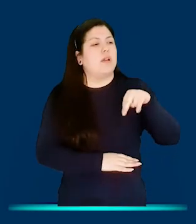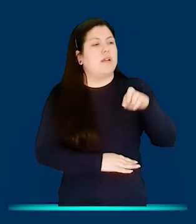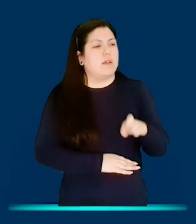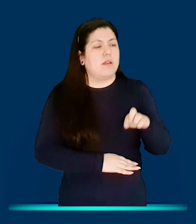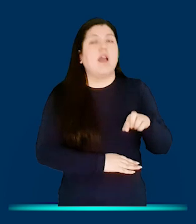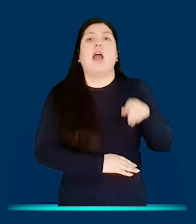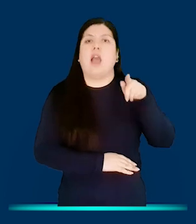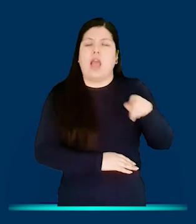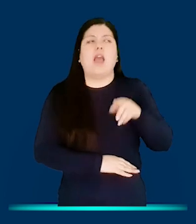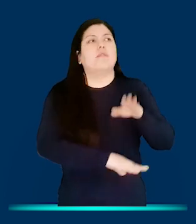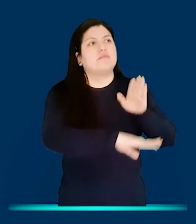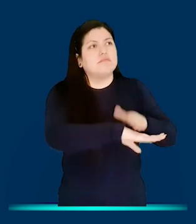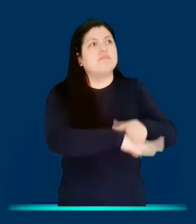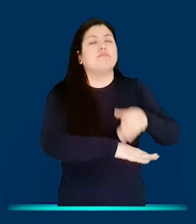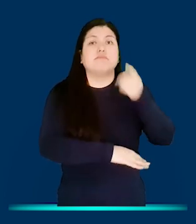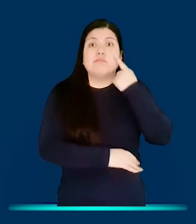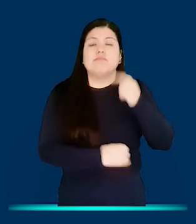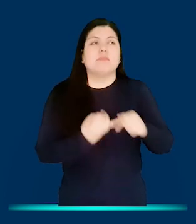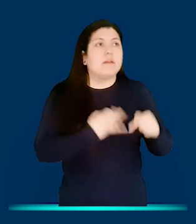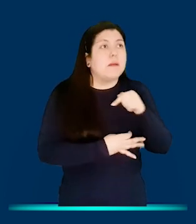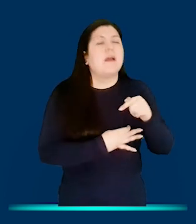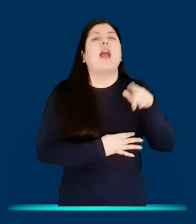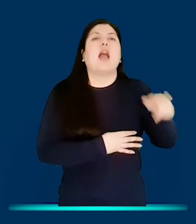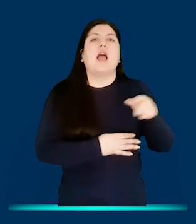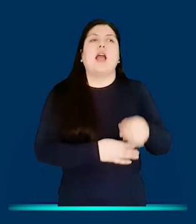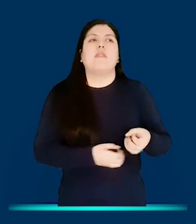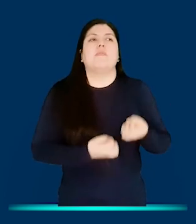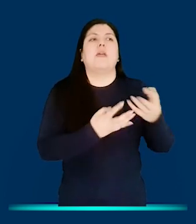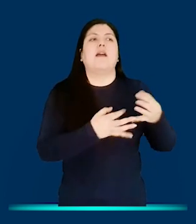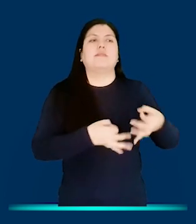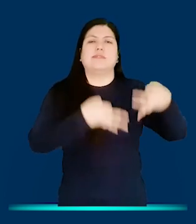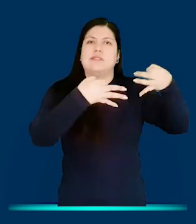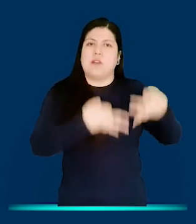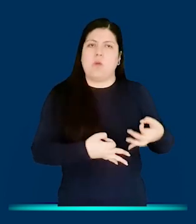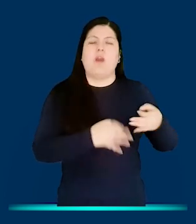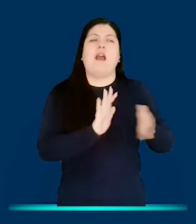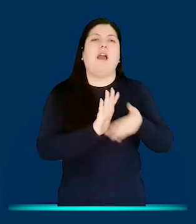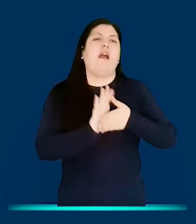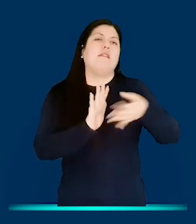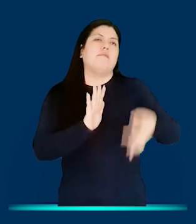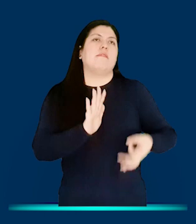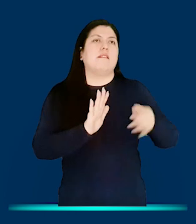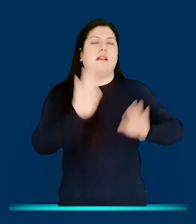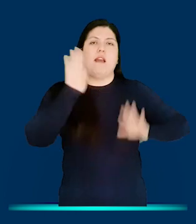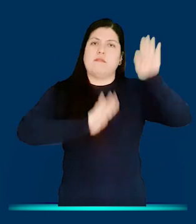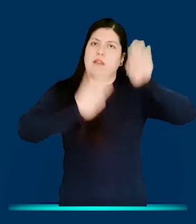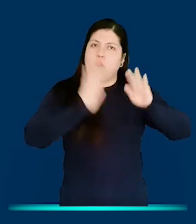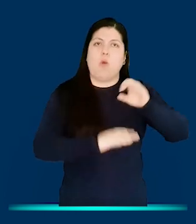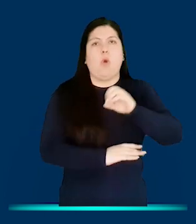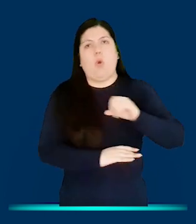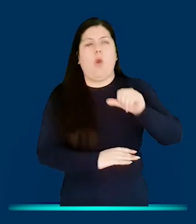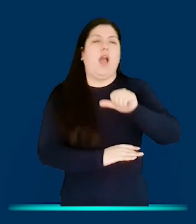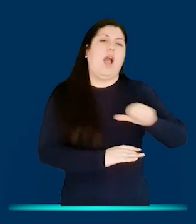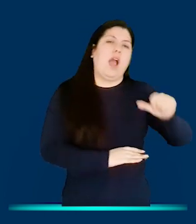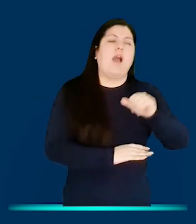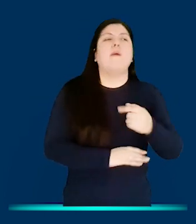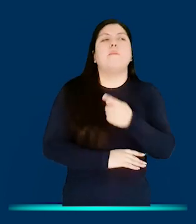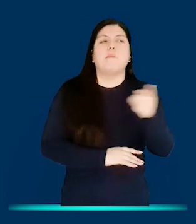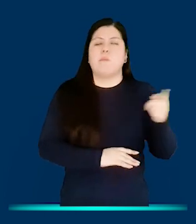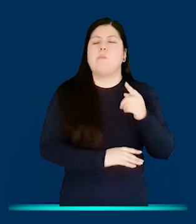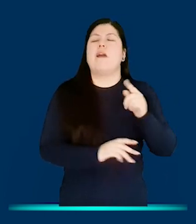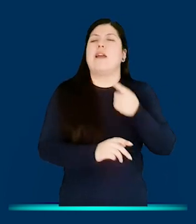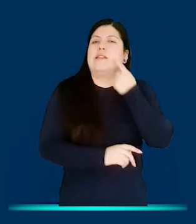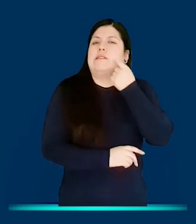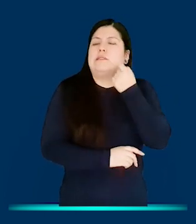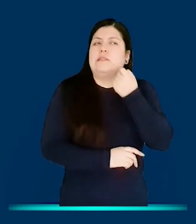estamos hablando, por ejemplo, de seguridad específica de los candidatos, también pueden acudir a la UNP para que evalúe la